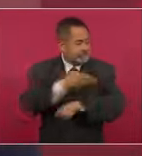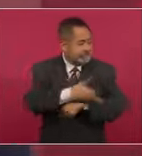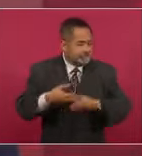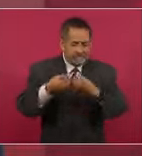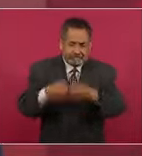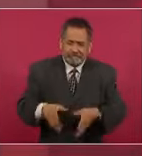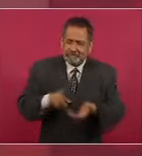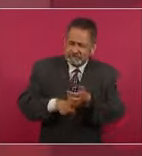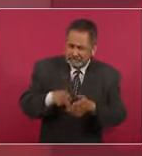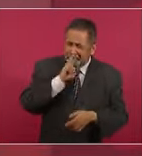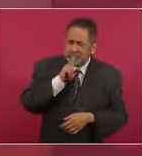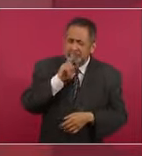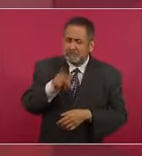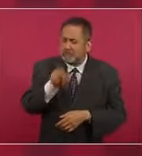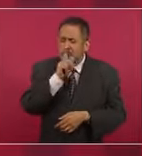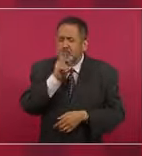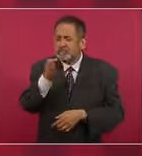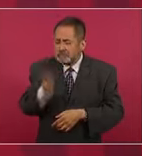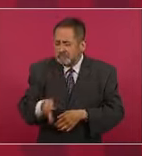pobreza.